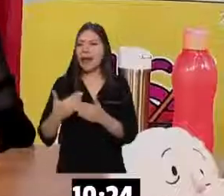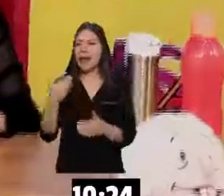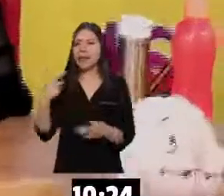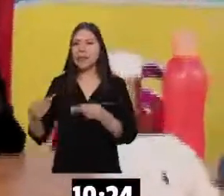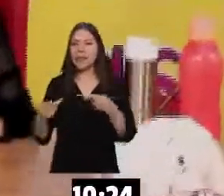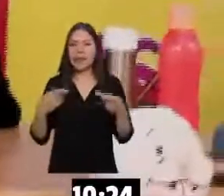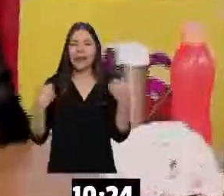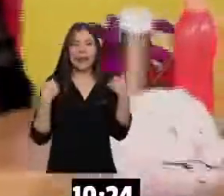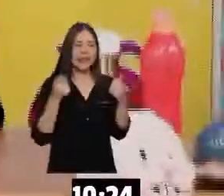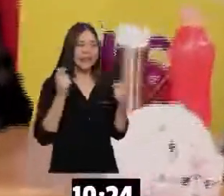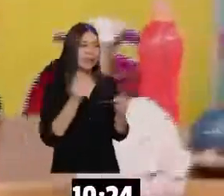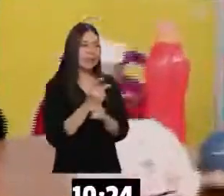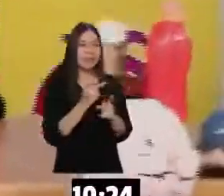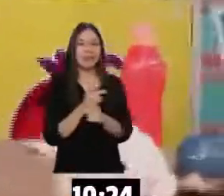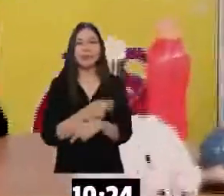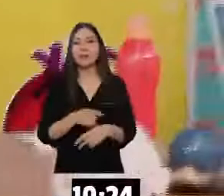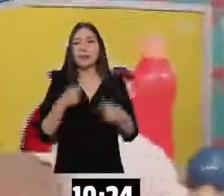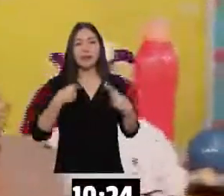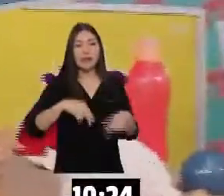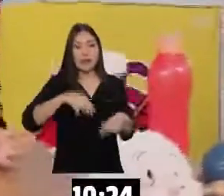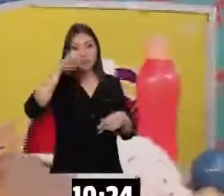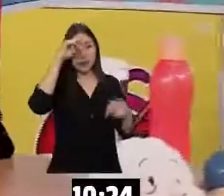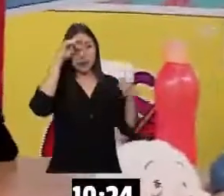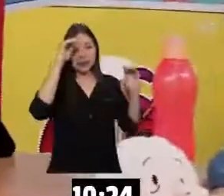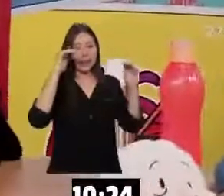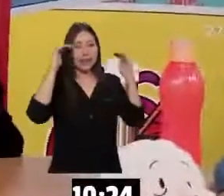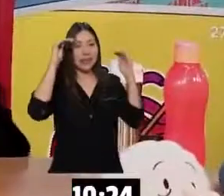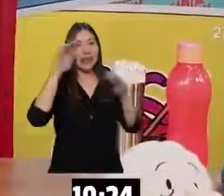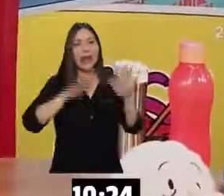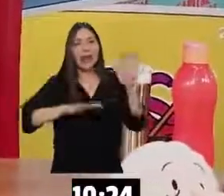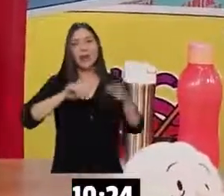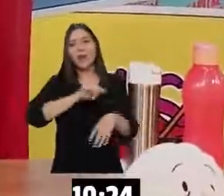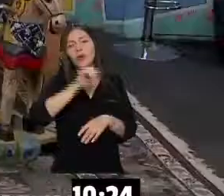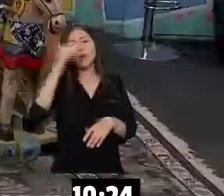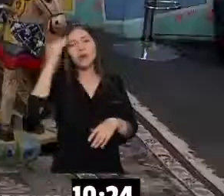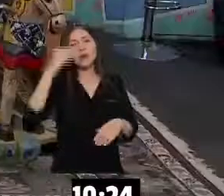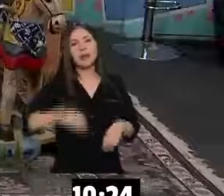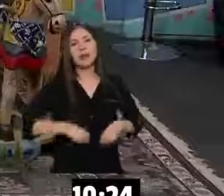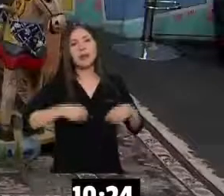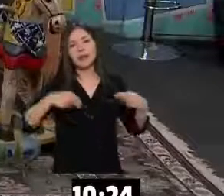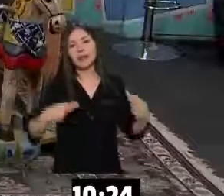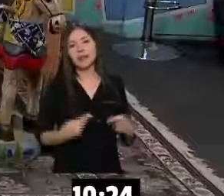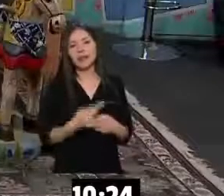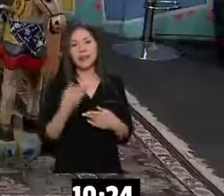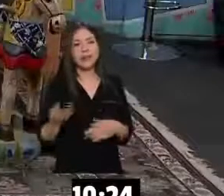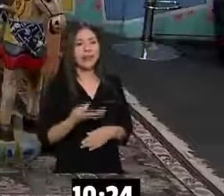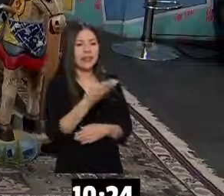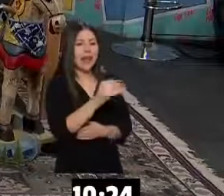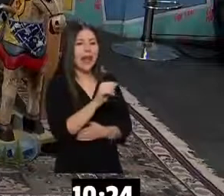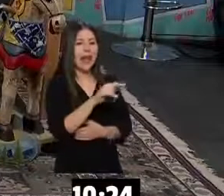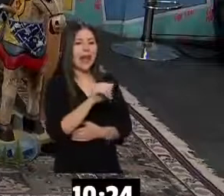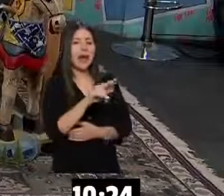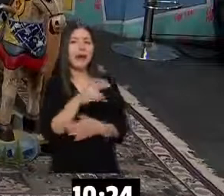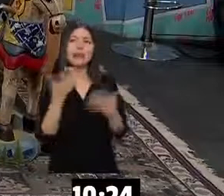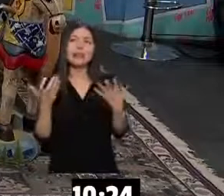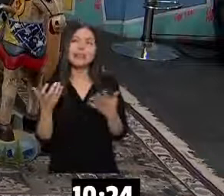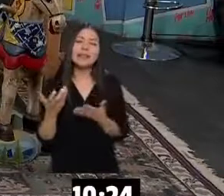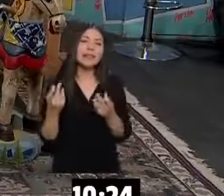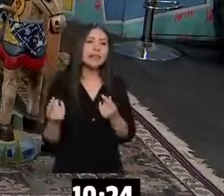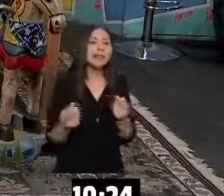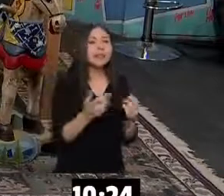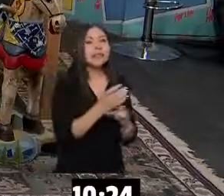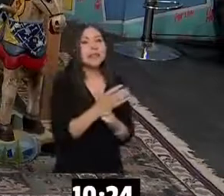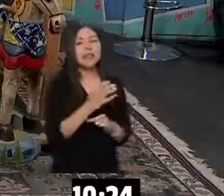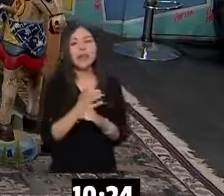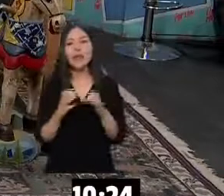así pasa con los genios, señora. Nacemos de repente en otra etapa y el señor Arau, mire, es muy inquieto. Estaba haciendo hace